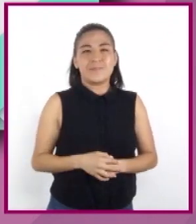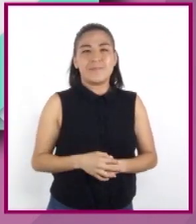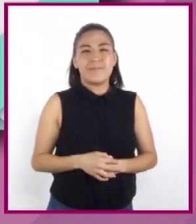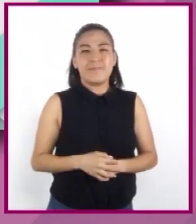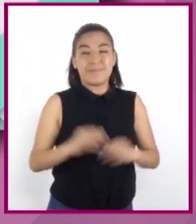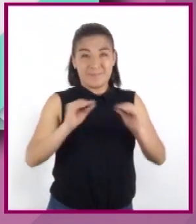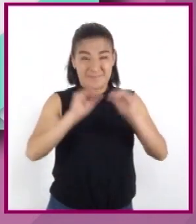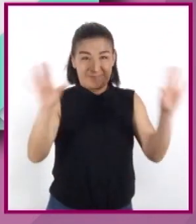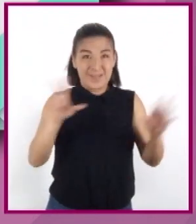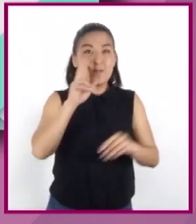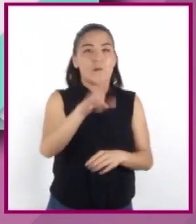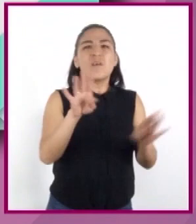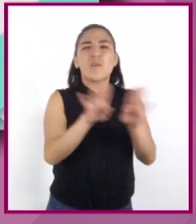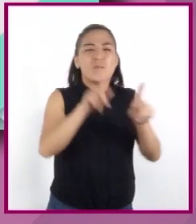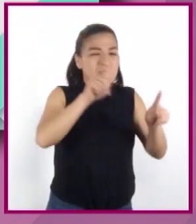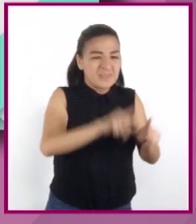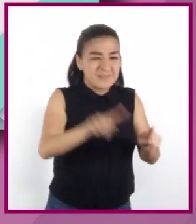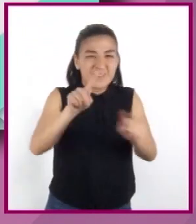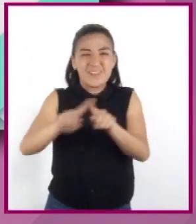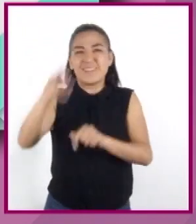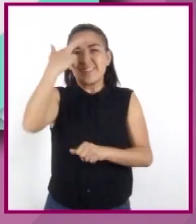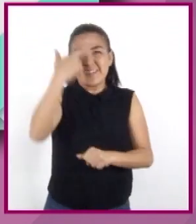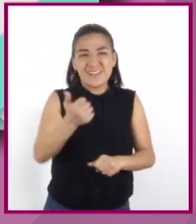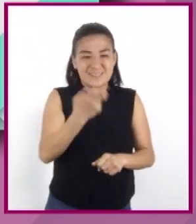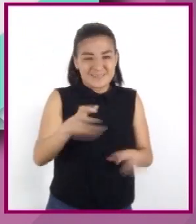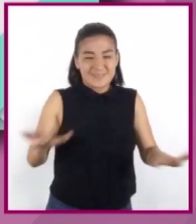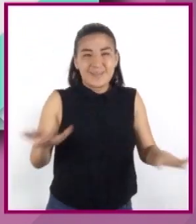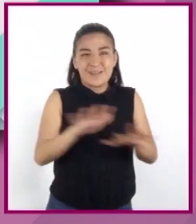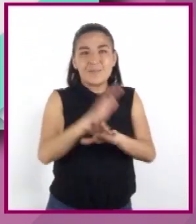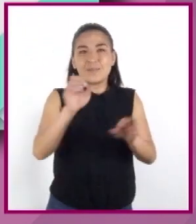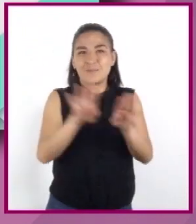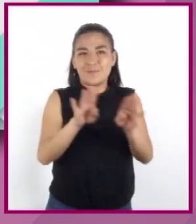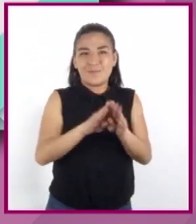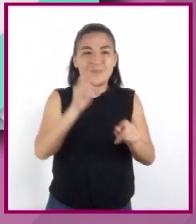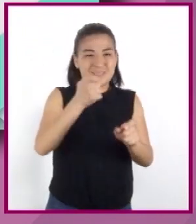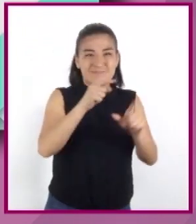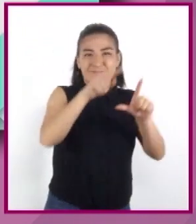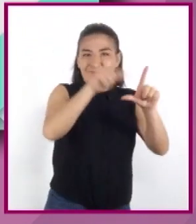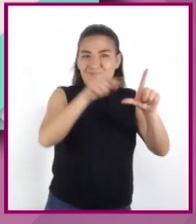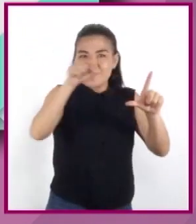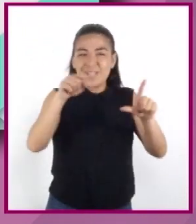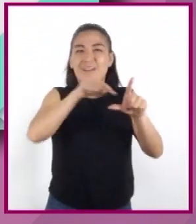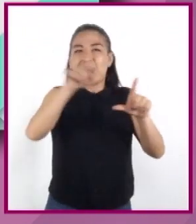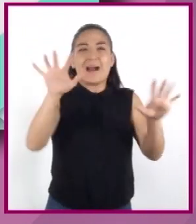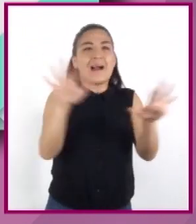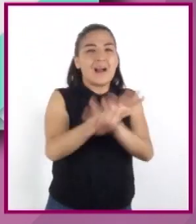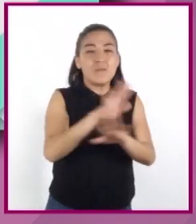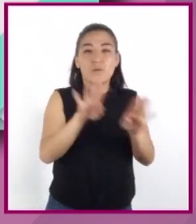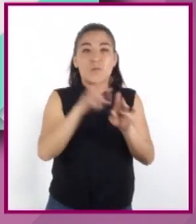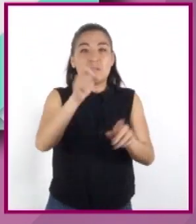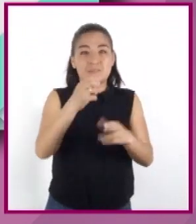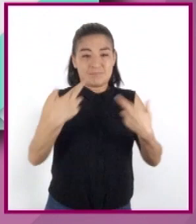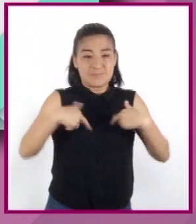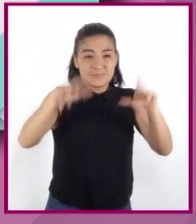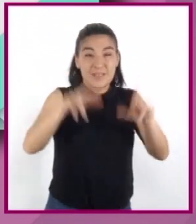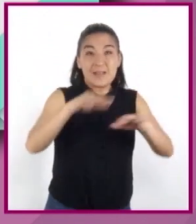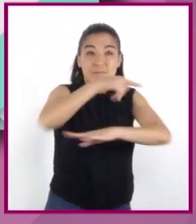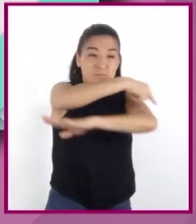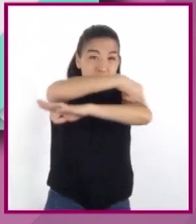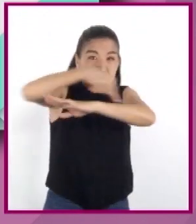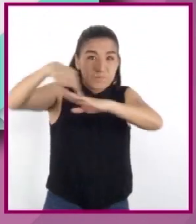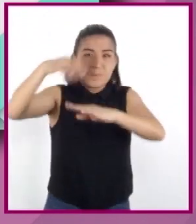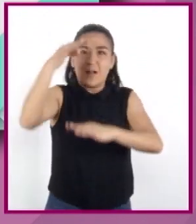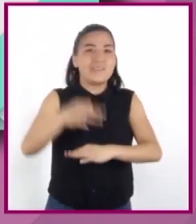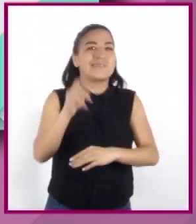Queda claro que tenemos distintas razones de cambio a lo largo de su gráfica. Por lo tanto, esta no representa una variación lineal, ya que para